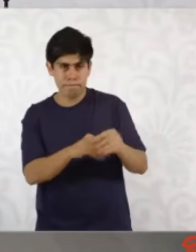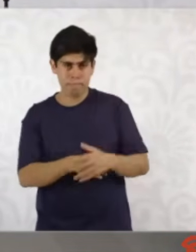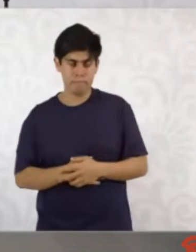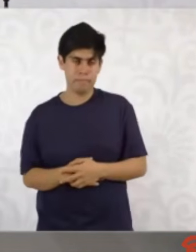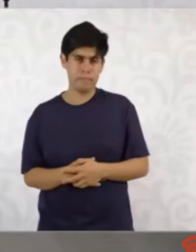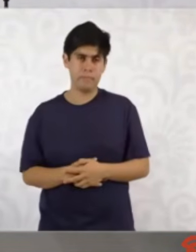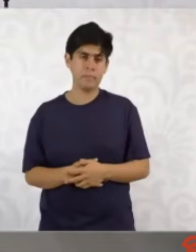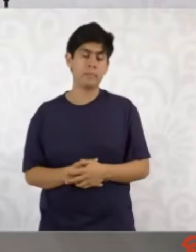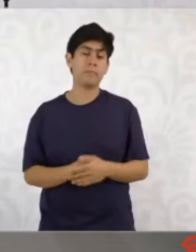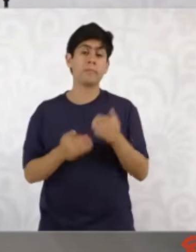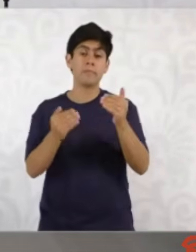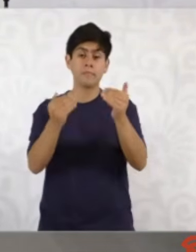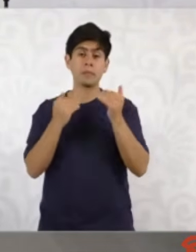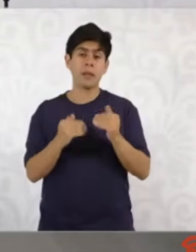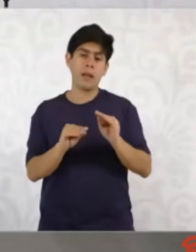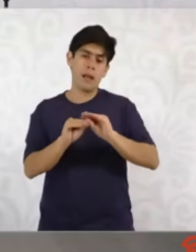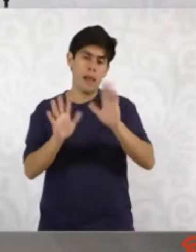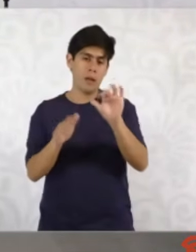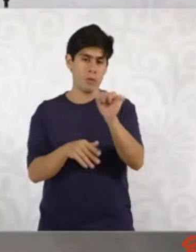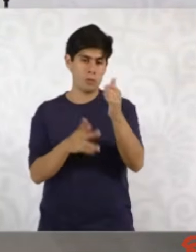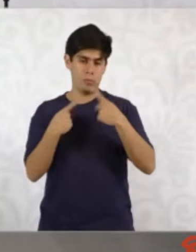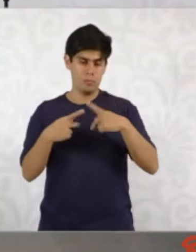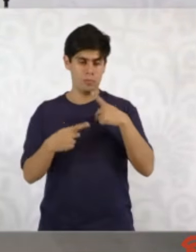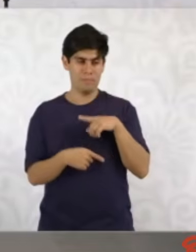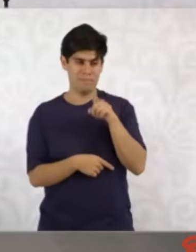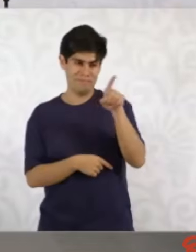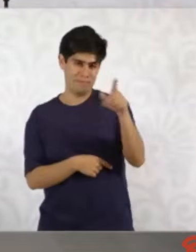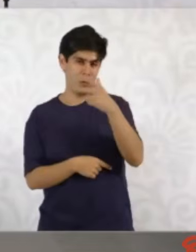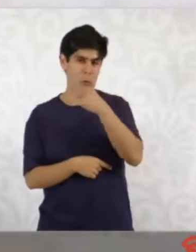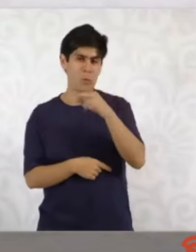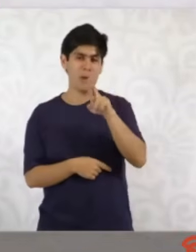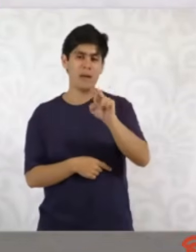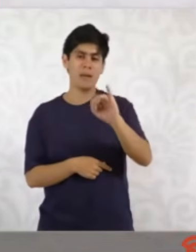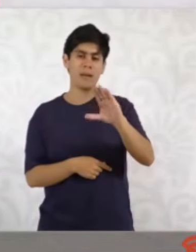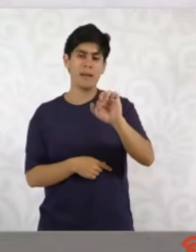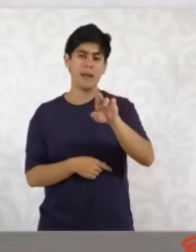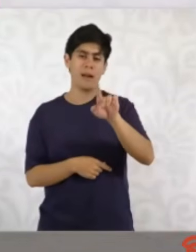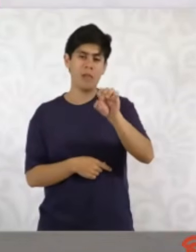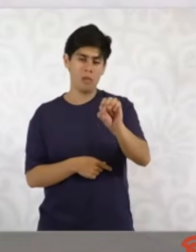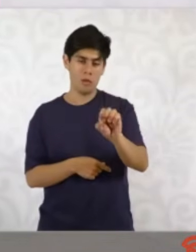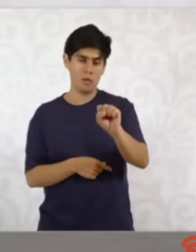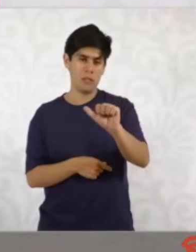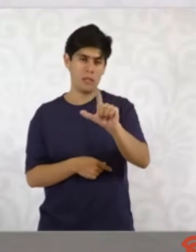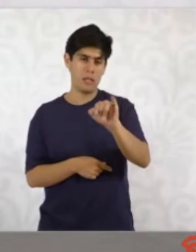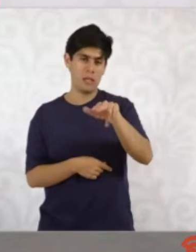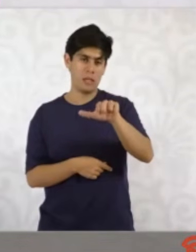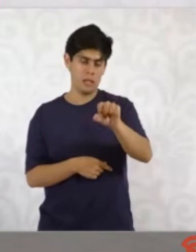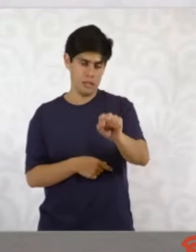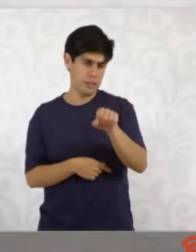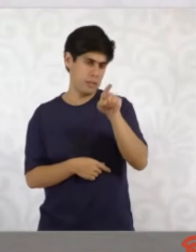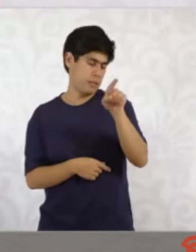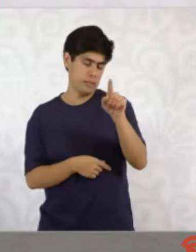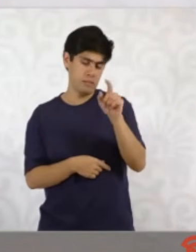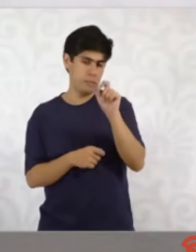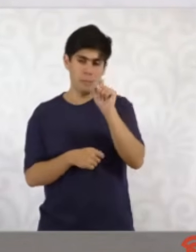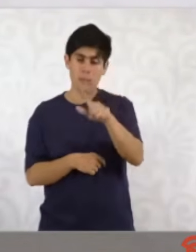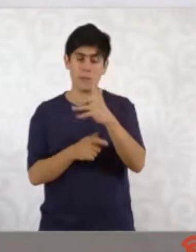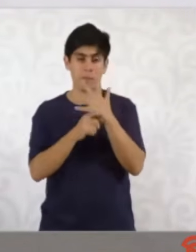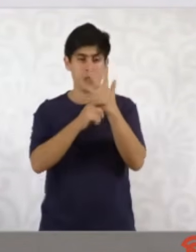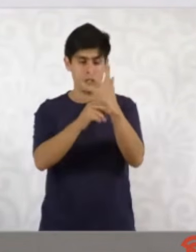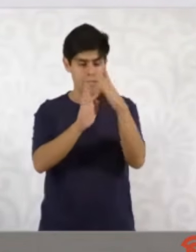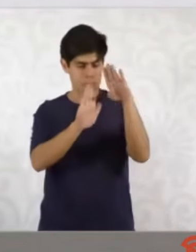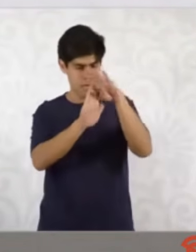Por supuesto, Ricardo Salinas Pliego retoma Sergio Sarmiento. Los nuevos lineamientos